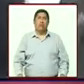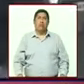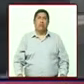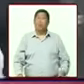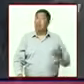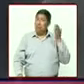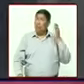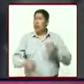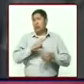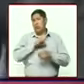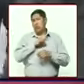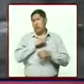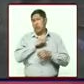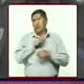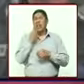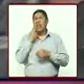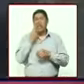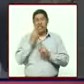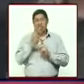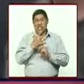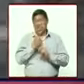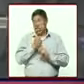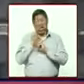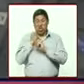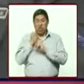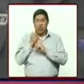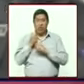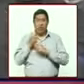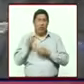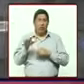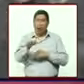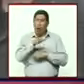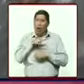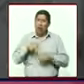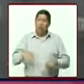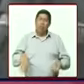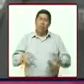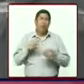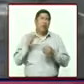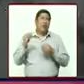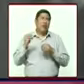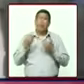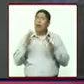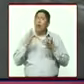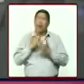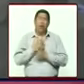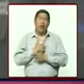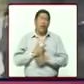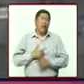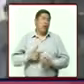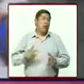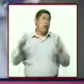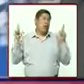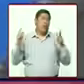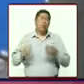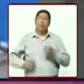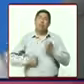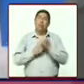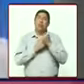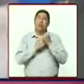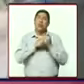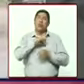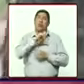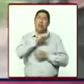Es el efectivo policial que se encontraba retenido en el punto de bloqueo de Parotani. Ha sido ya liberado con apoyo de la policía y